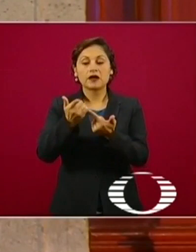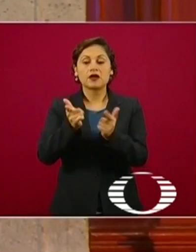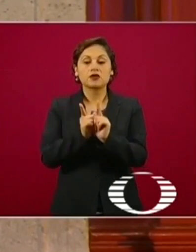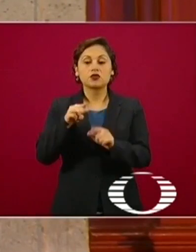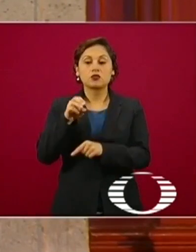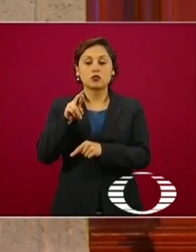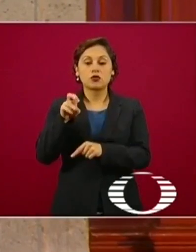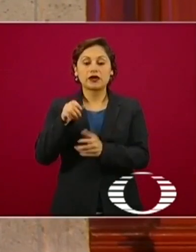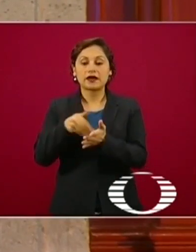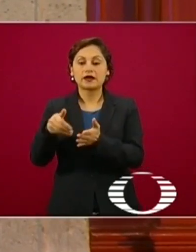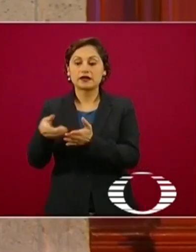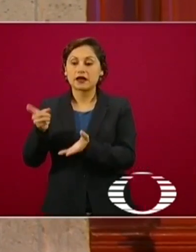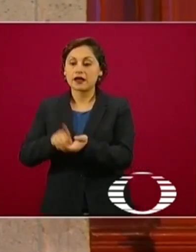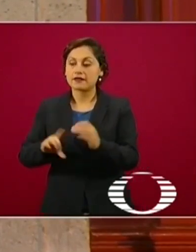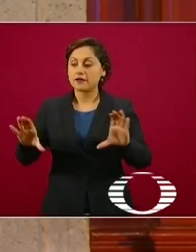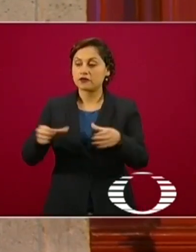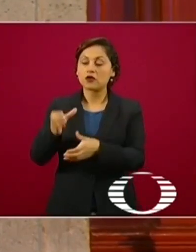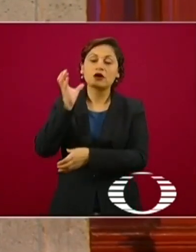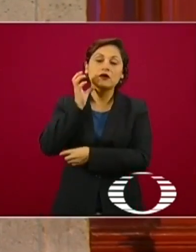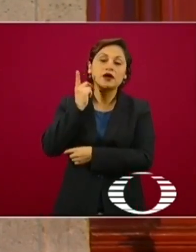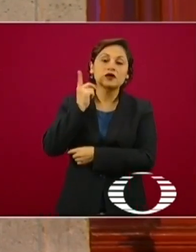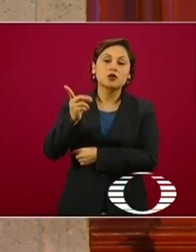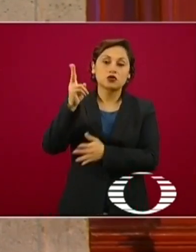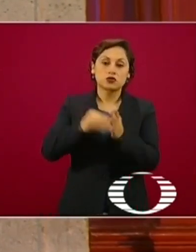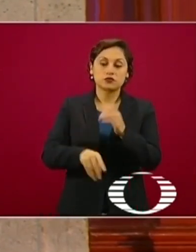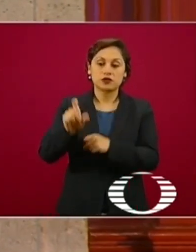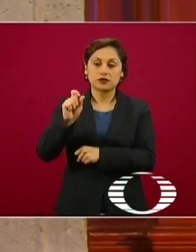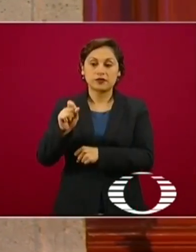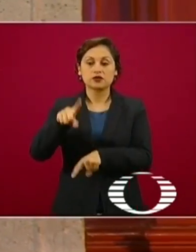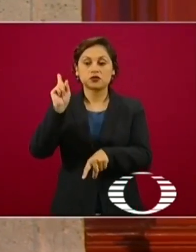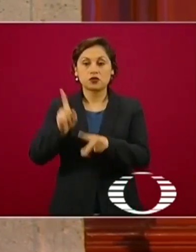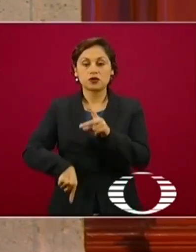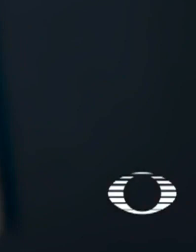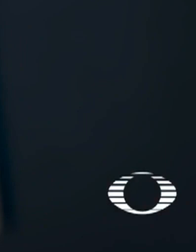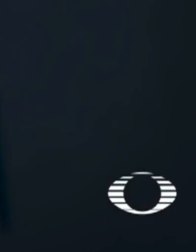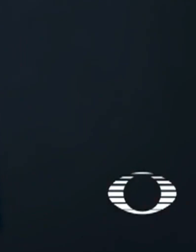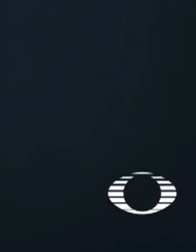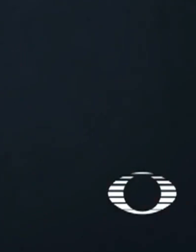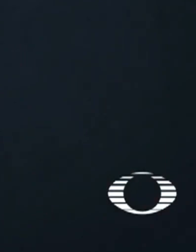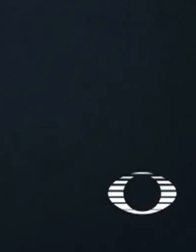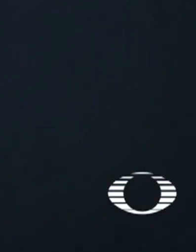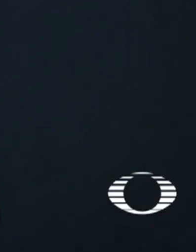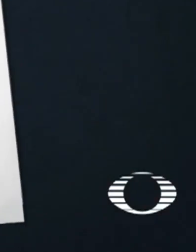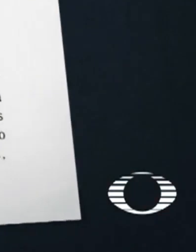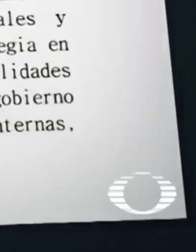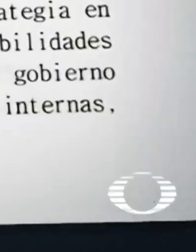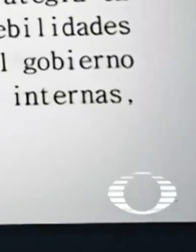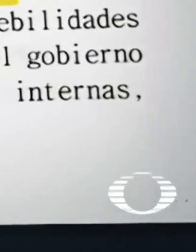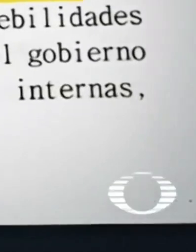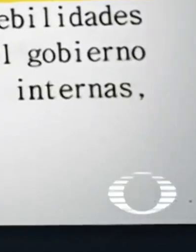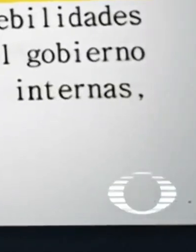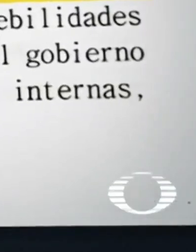mayoría de la Cámara de Diputados en 2021, revocar el mandato presidencial en 2022. Según el documento, la